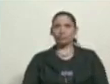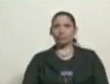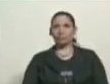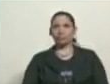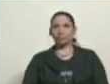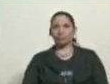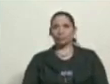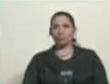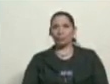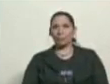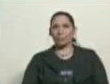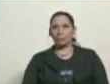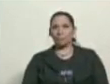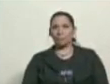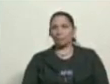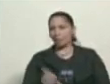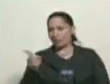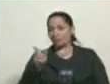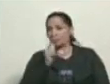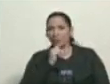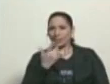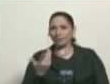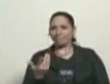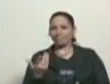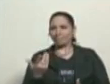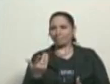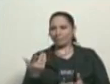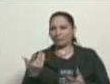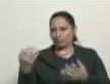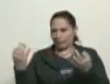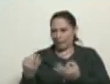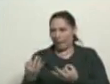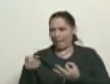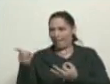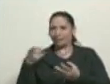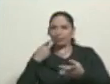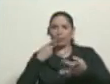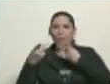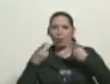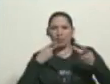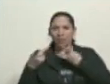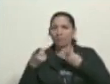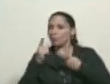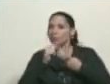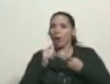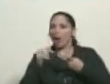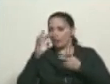es un contrasentido decir una política insurreccional.